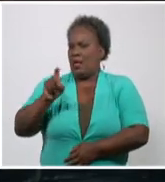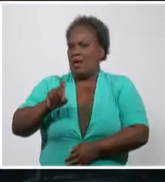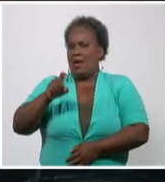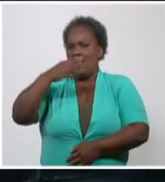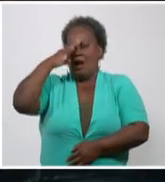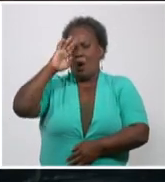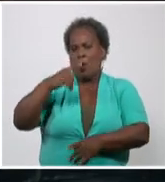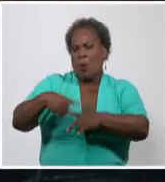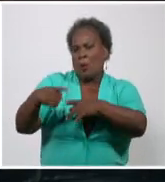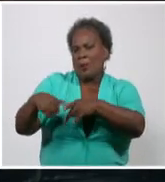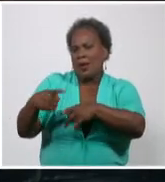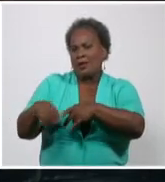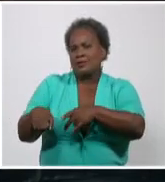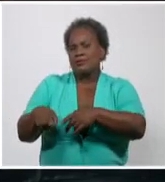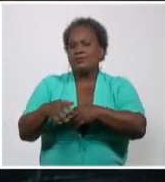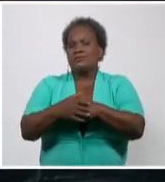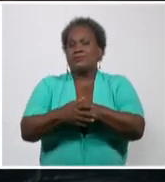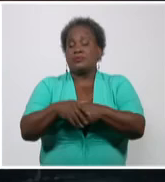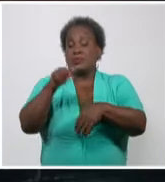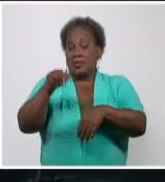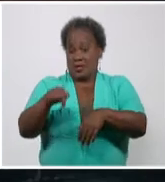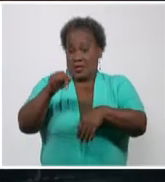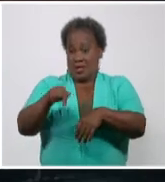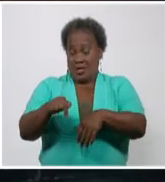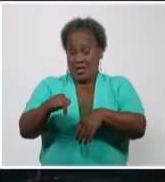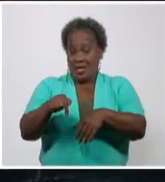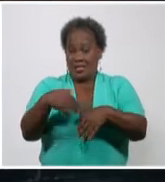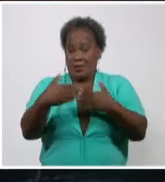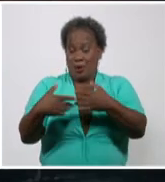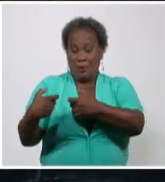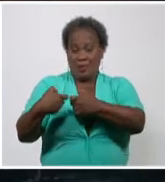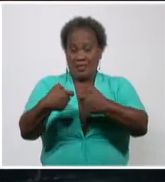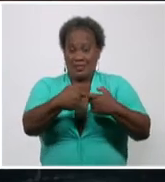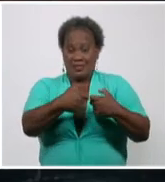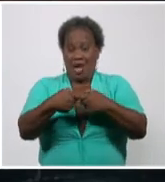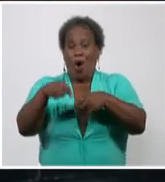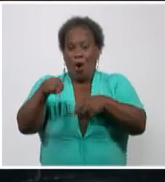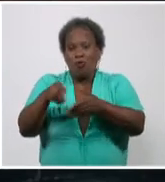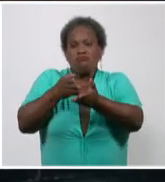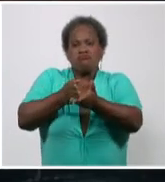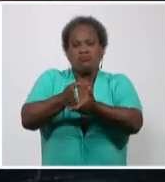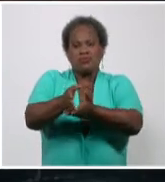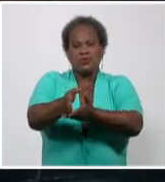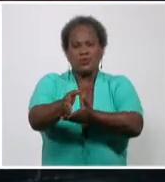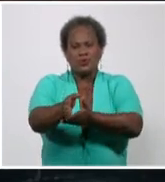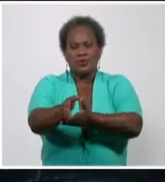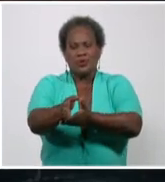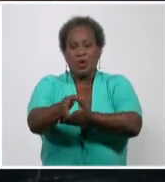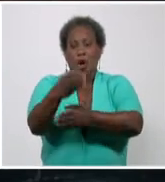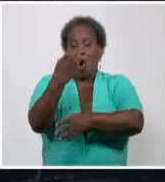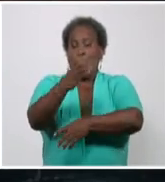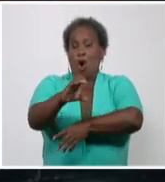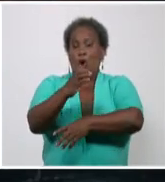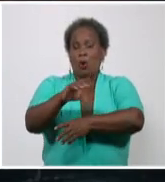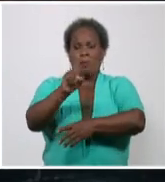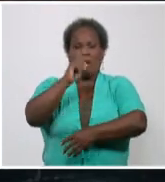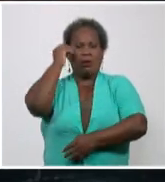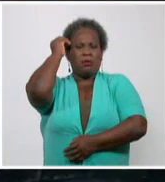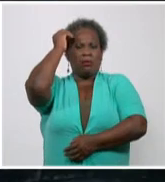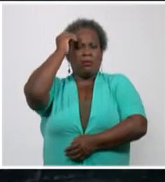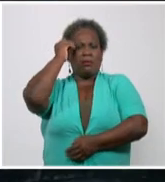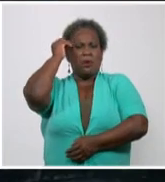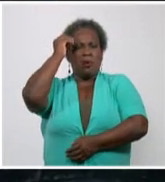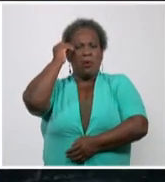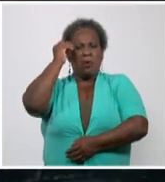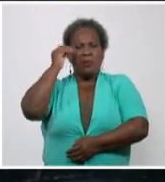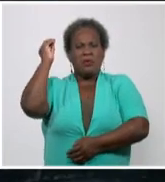los involucrados por igual. Y en esa espiral de dimes y diretes estamos hoy. Llama la atención que Colombia no le preocupó en lo más mínimo saber